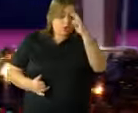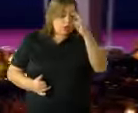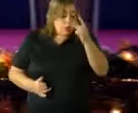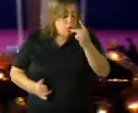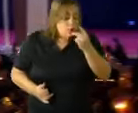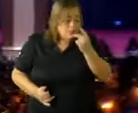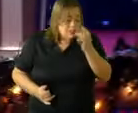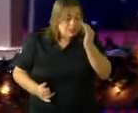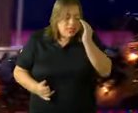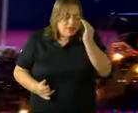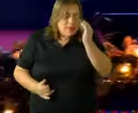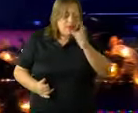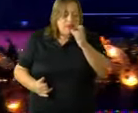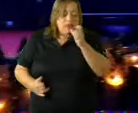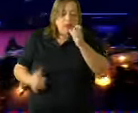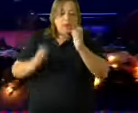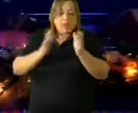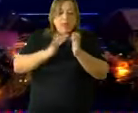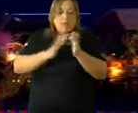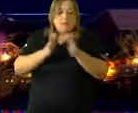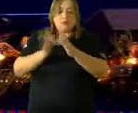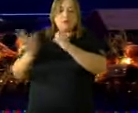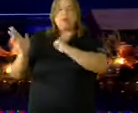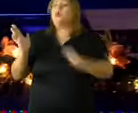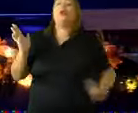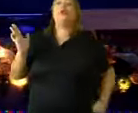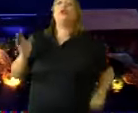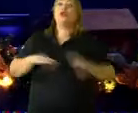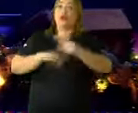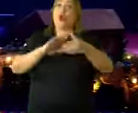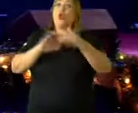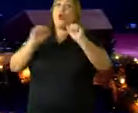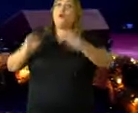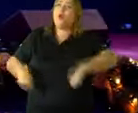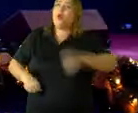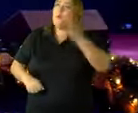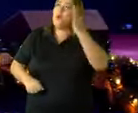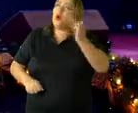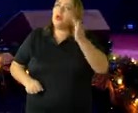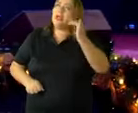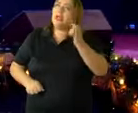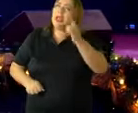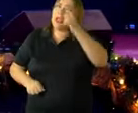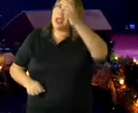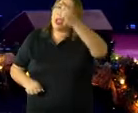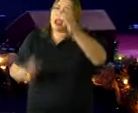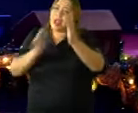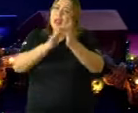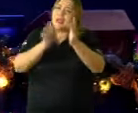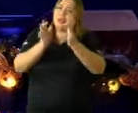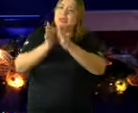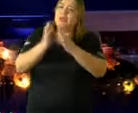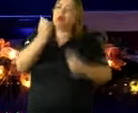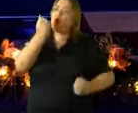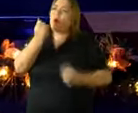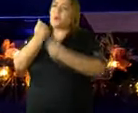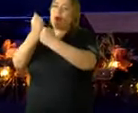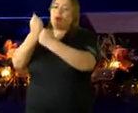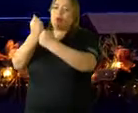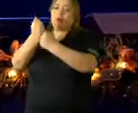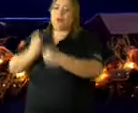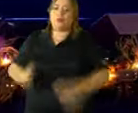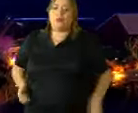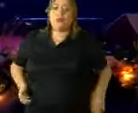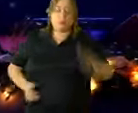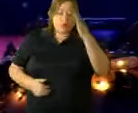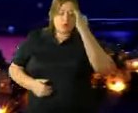Señor, pues ahora sé que todo lo puedo en Cristo que me fortalece. Que lo que yo humanamente no puedo